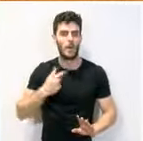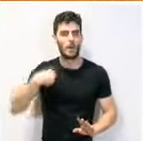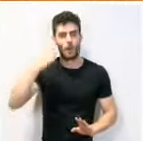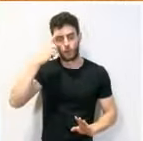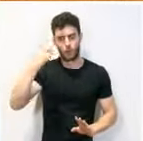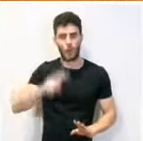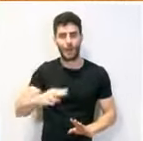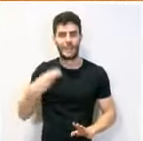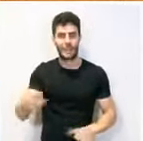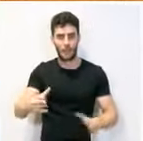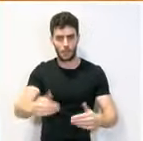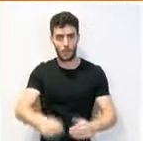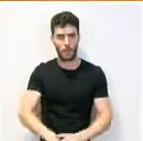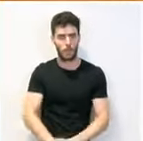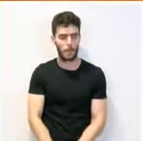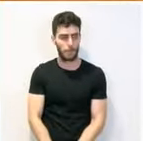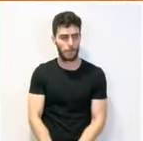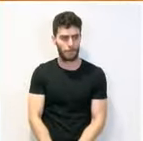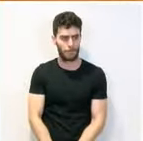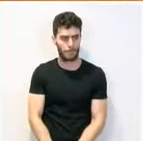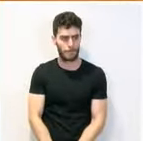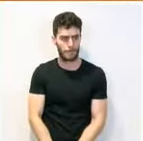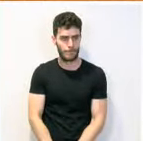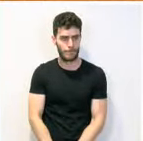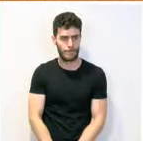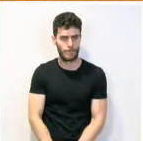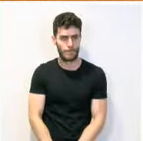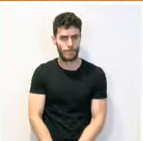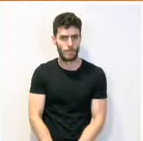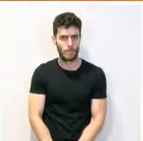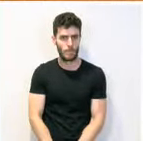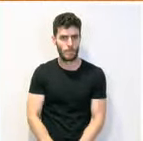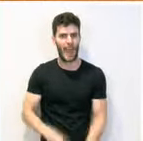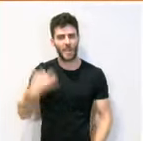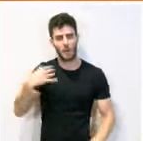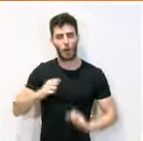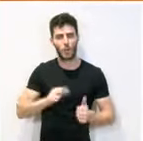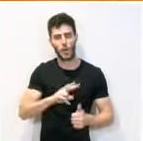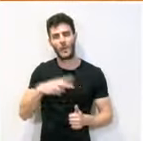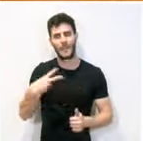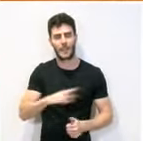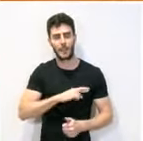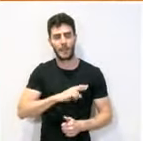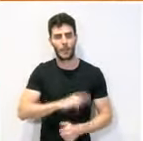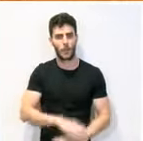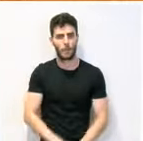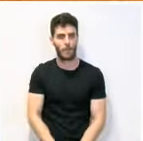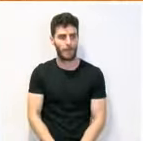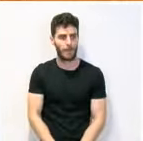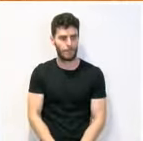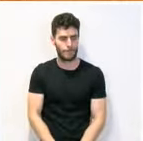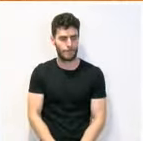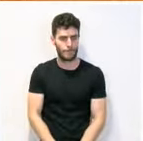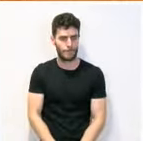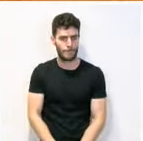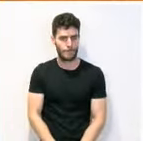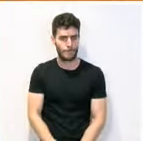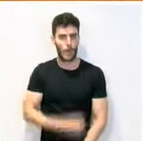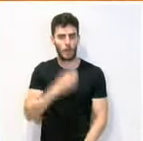había alternativa a la religión hasta hace muy poco tiempo. Y retomaba, el tema